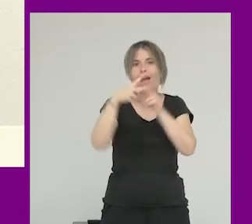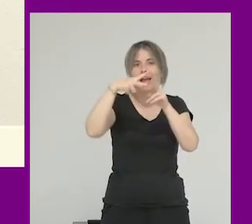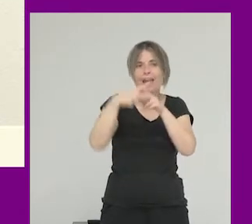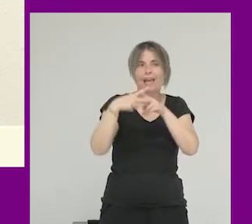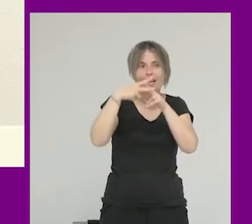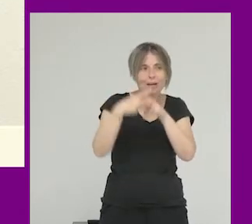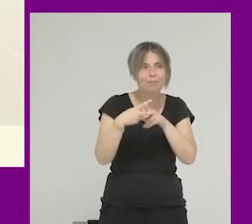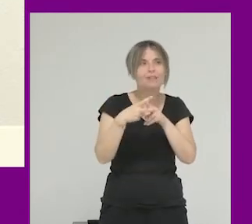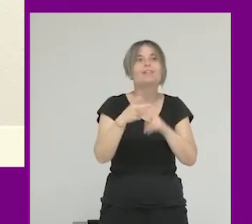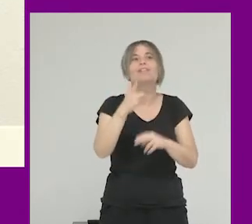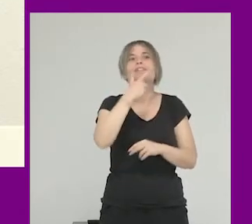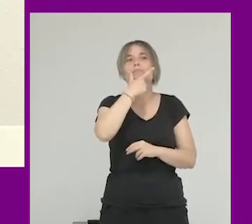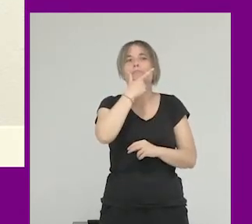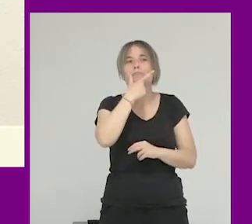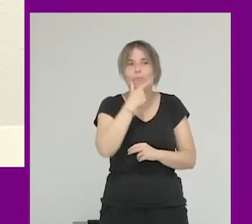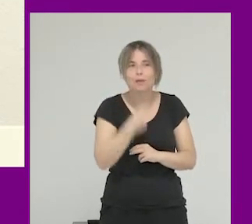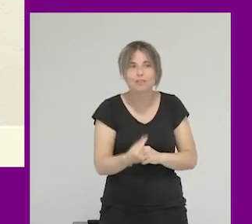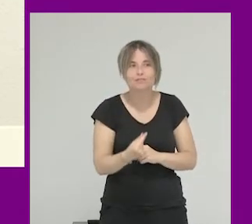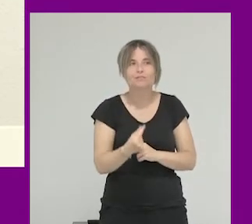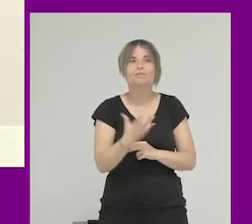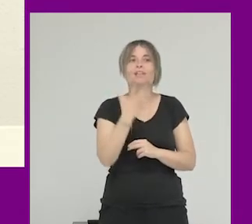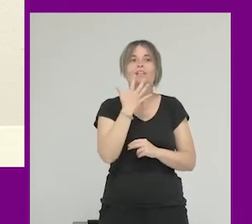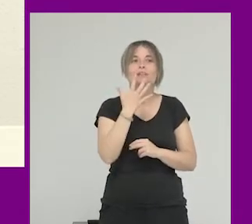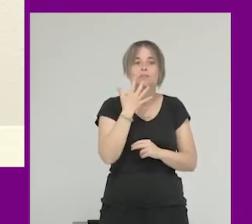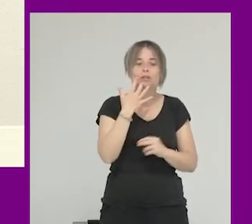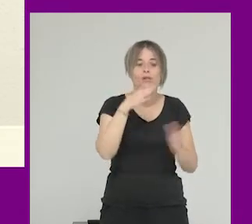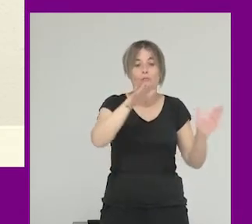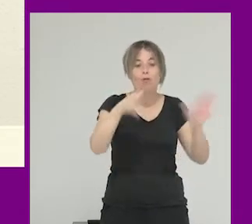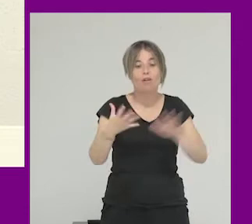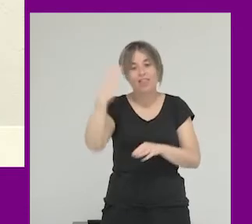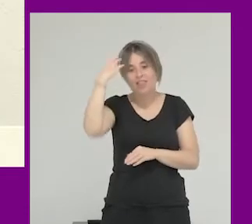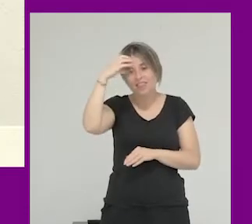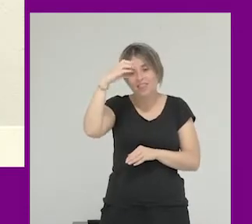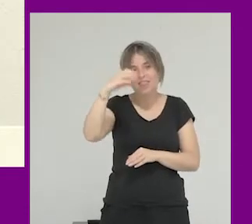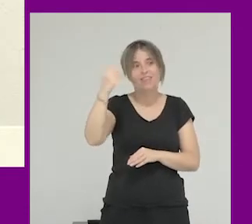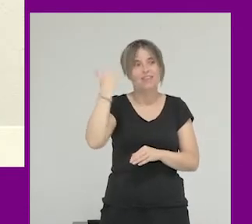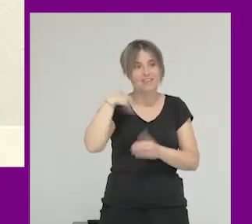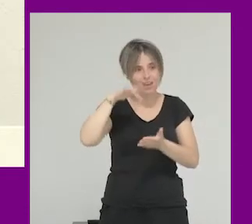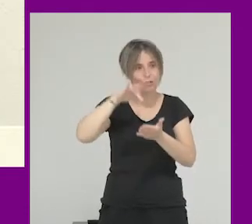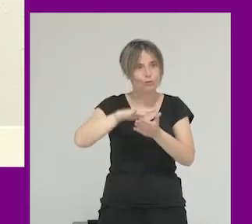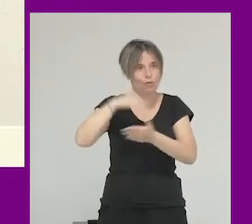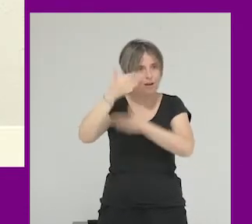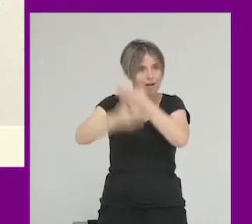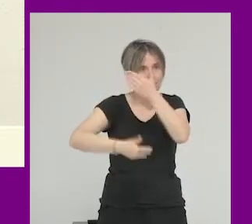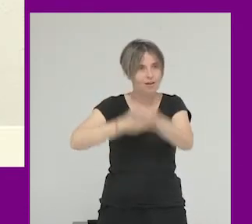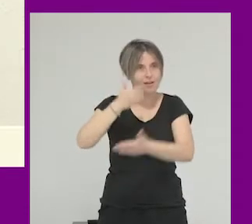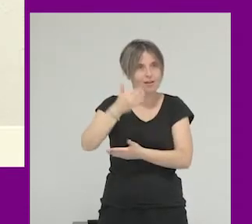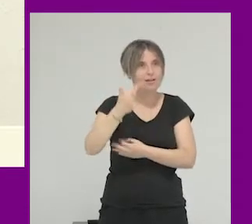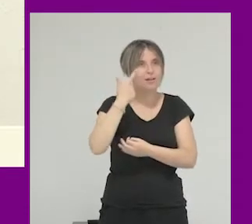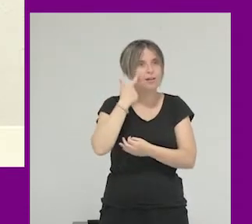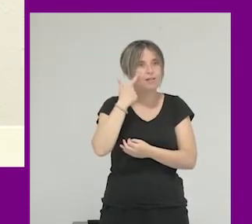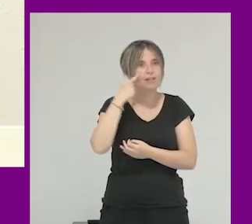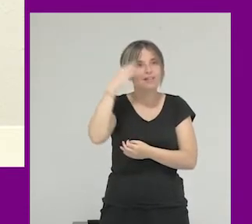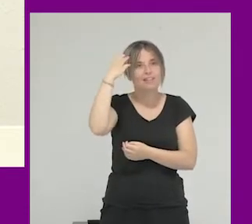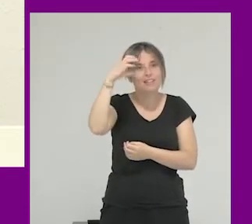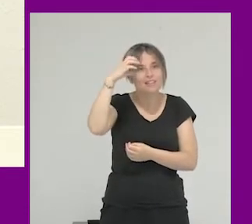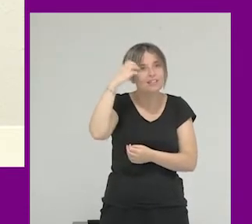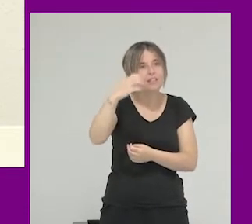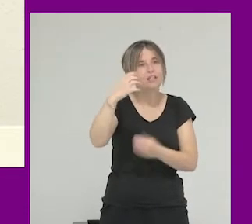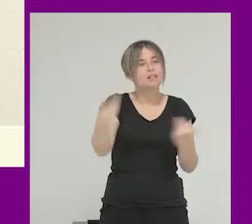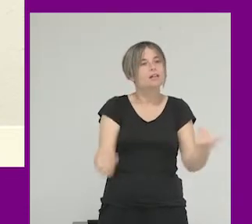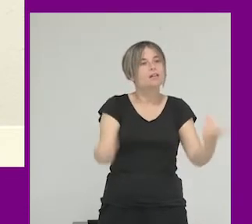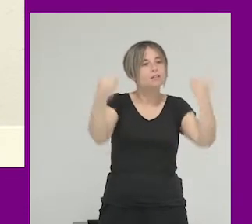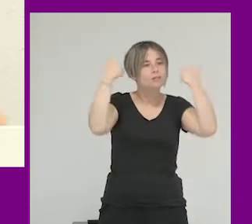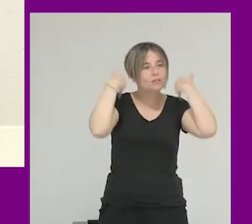que permitirían, ¿no? Parte de la ciencia, que ya está pasando, parte de la ciencia se encargaría